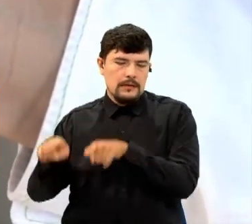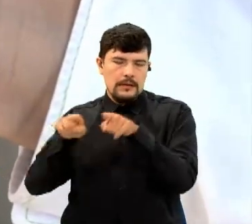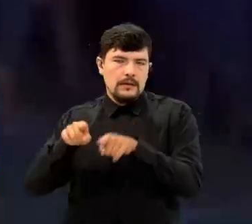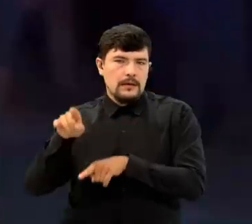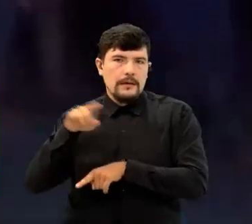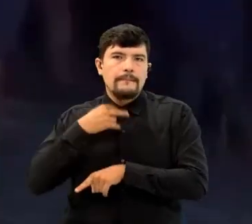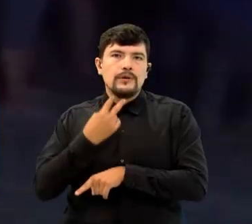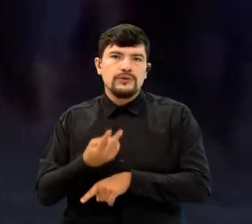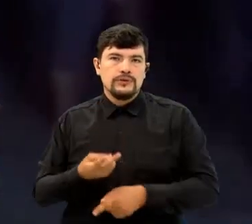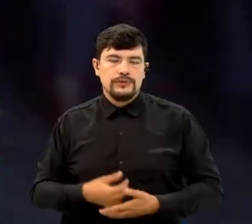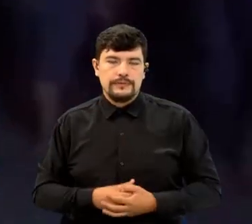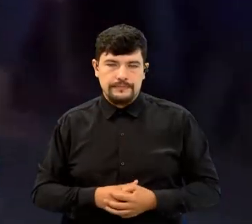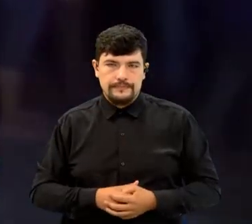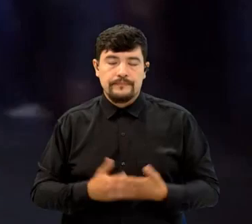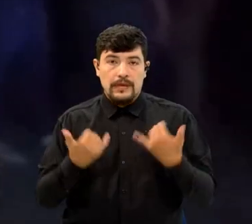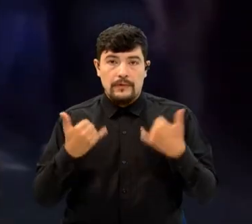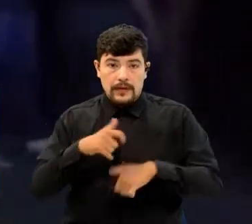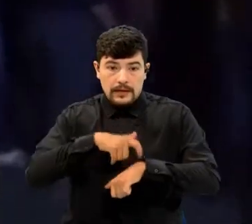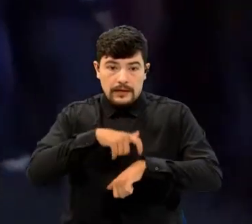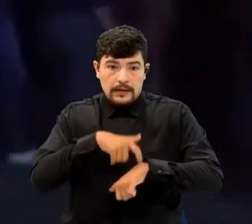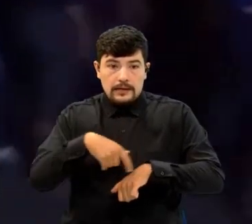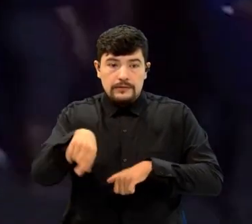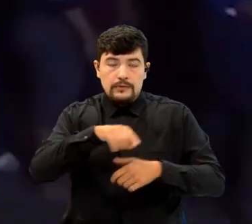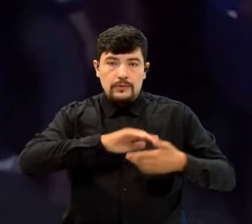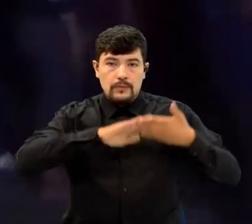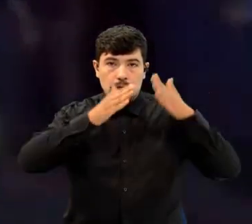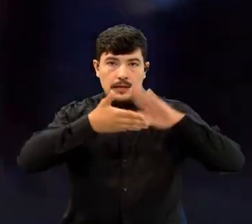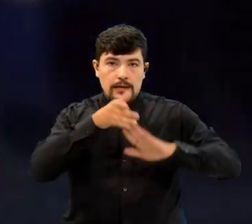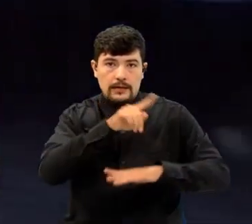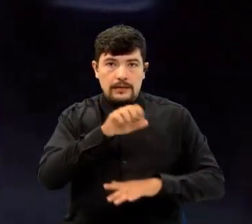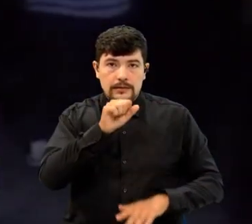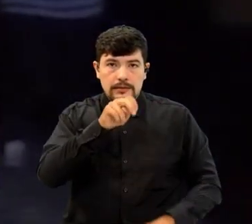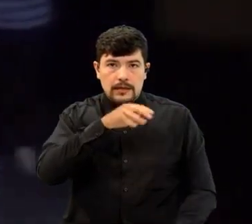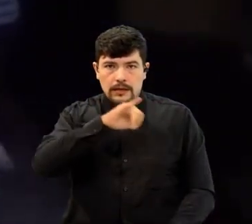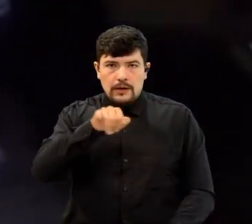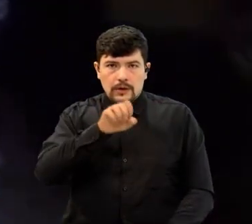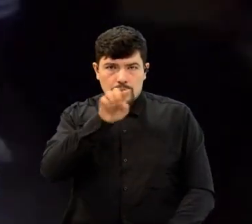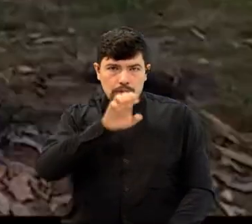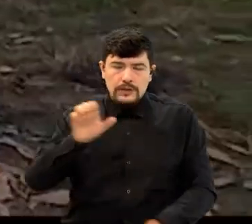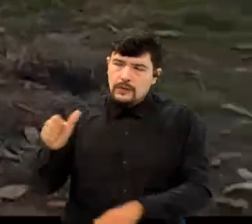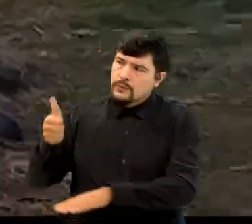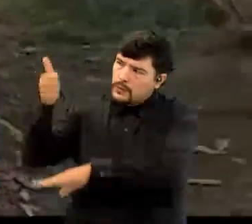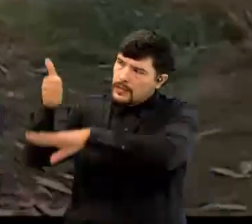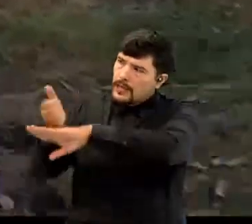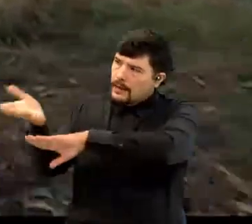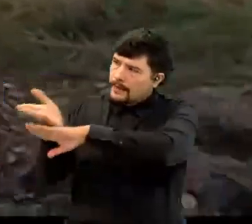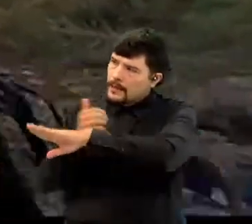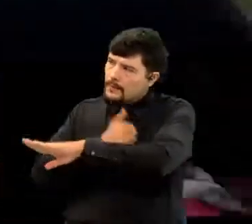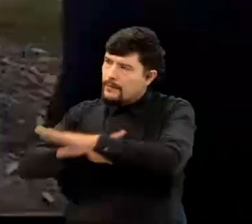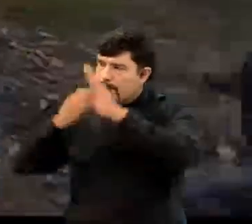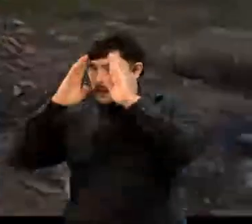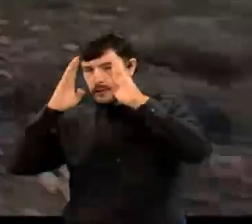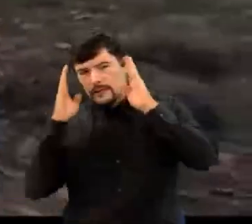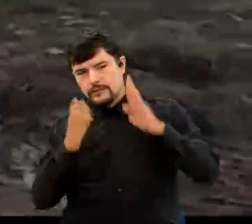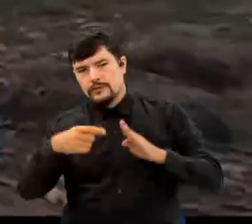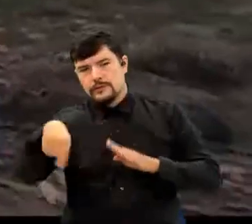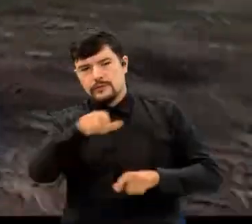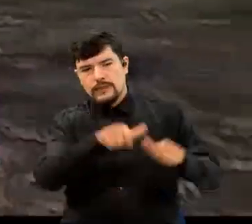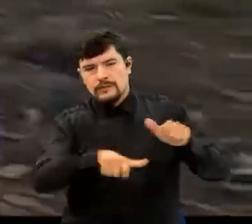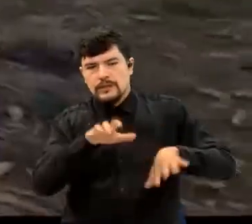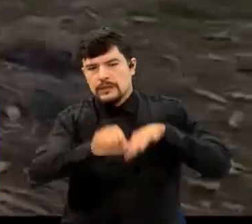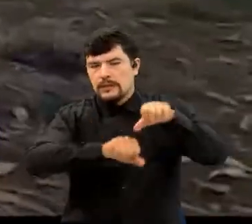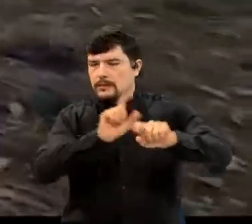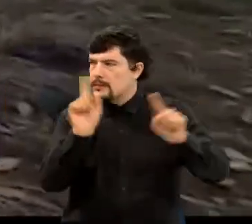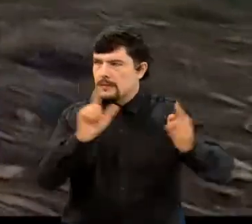momento. Por el momento, los habitantes de San José piden presencia de la autoridad para retirar a los presuntos